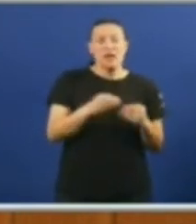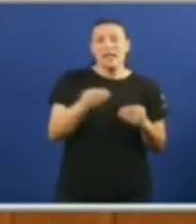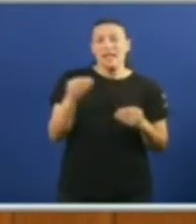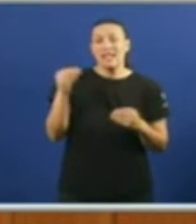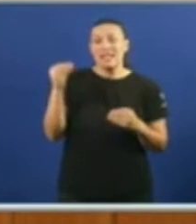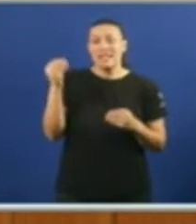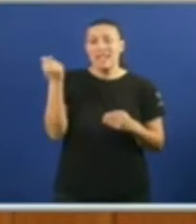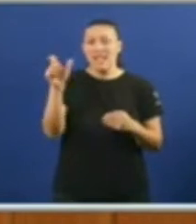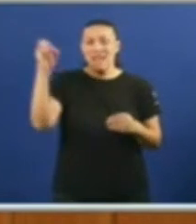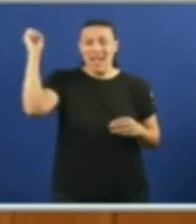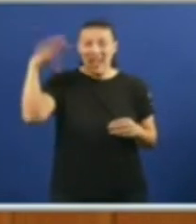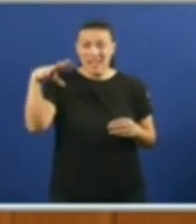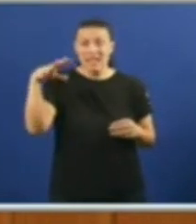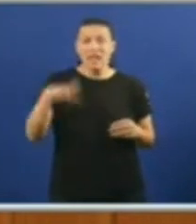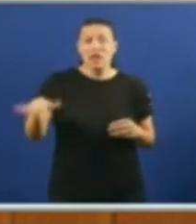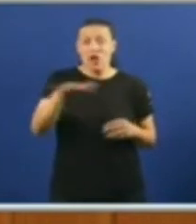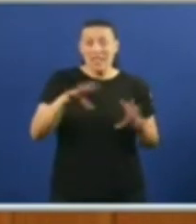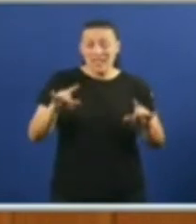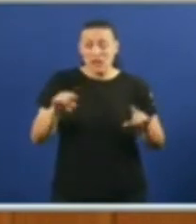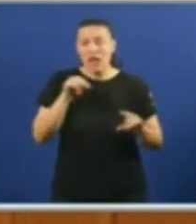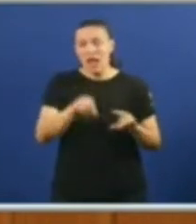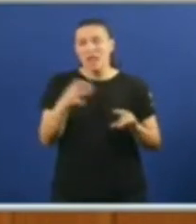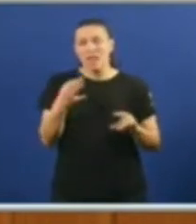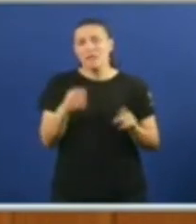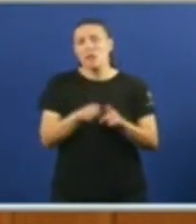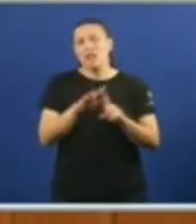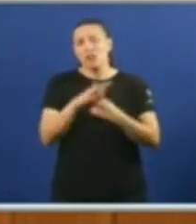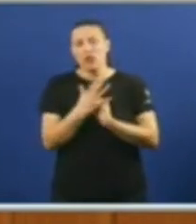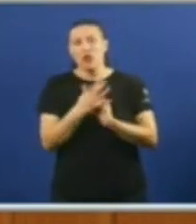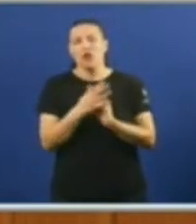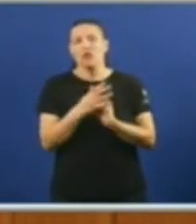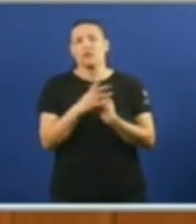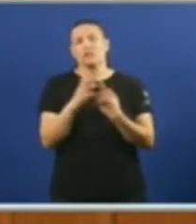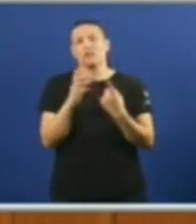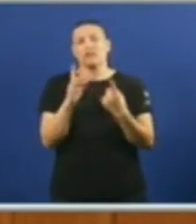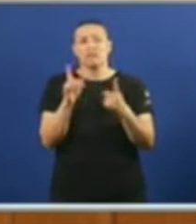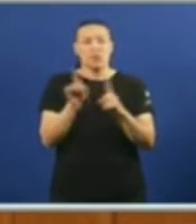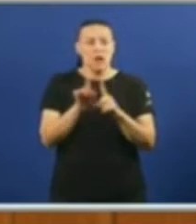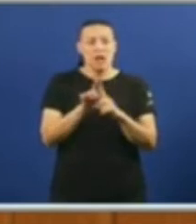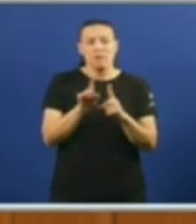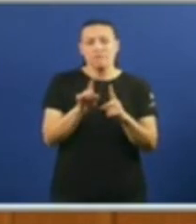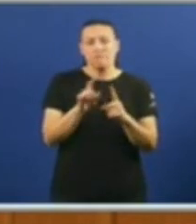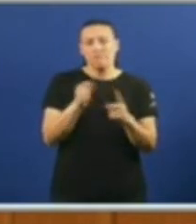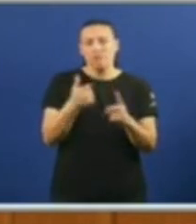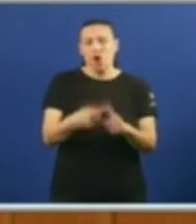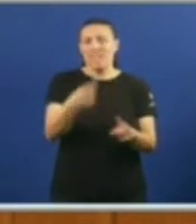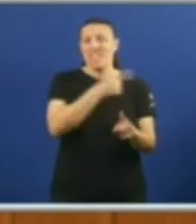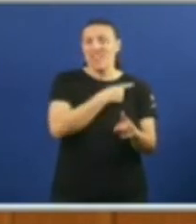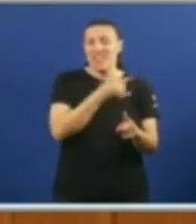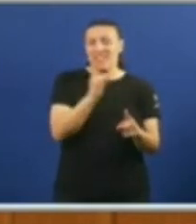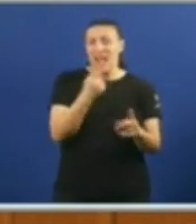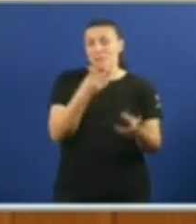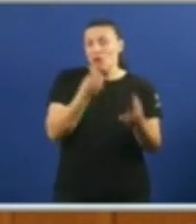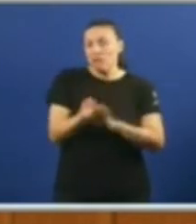tarifa eléctrica nun territorio teña en conta a súa situación como territorio excedentario, e iso significa que